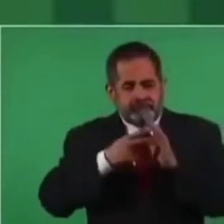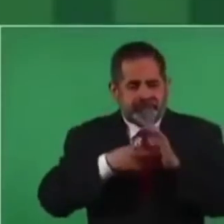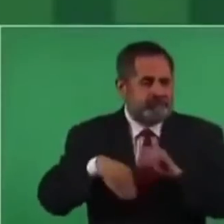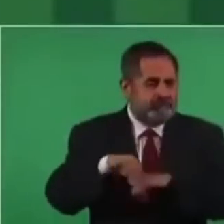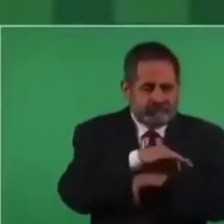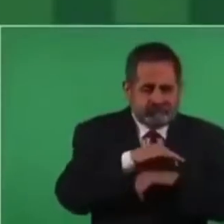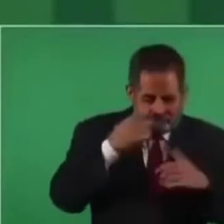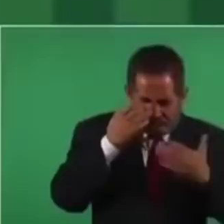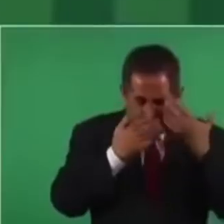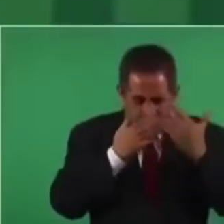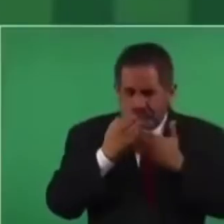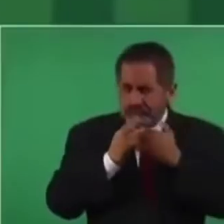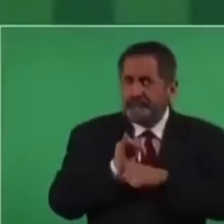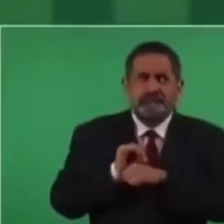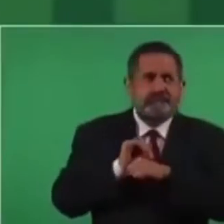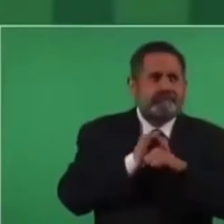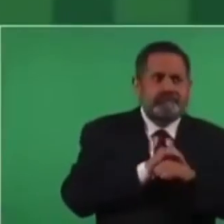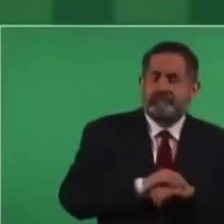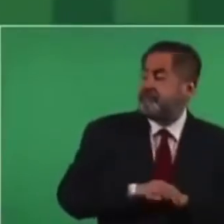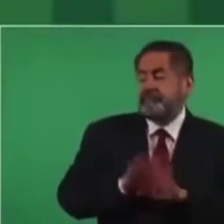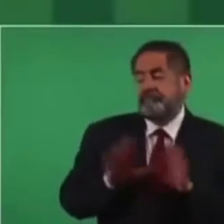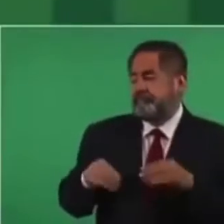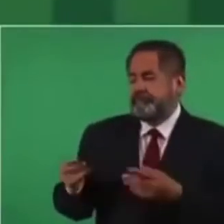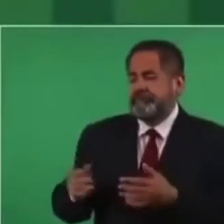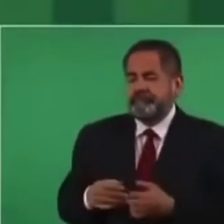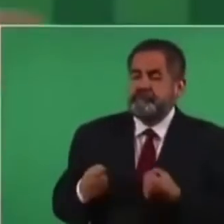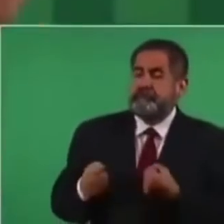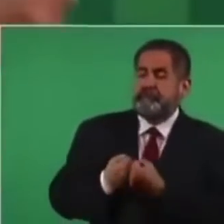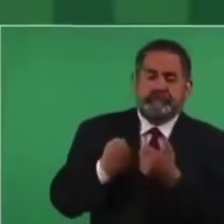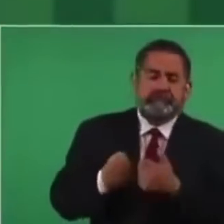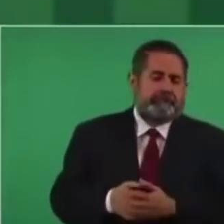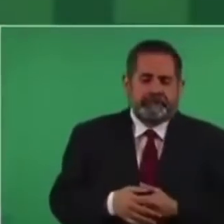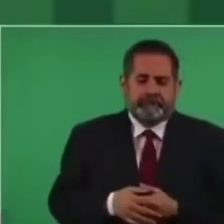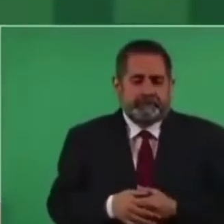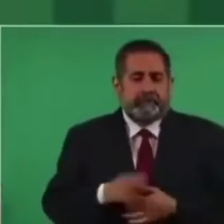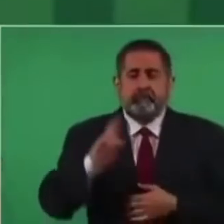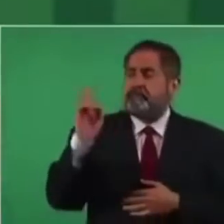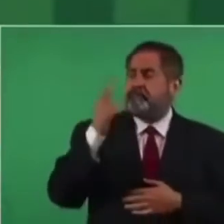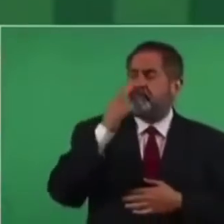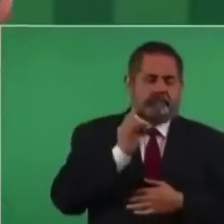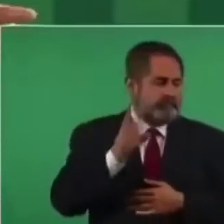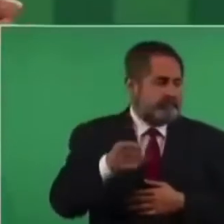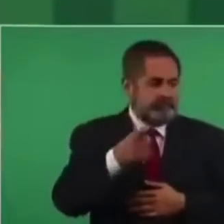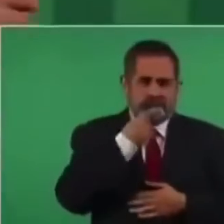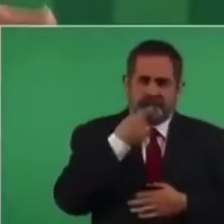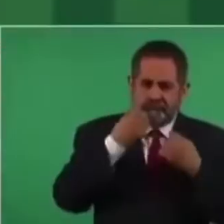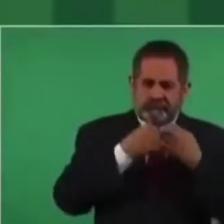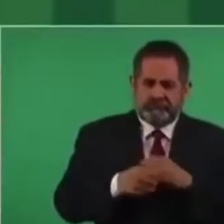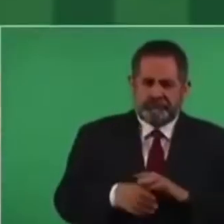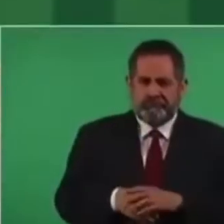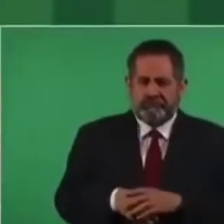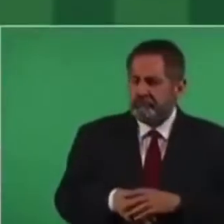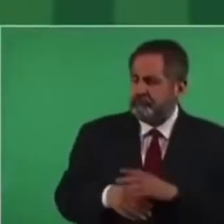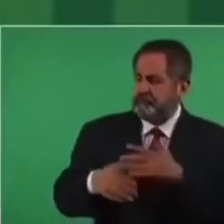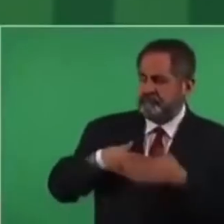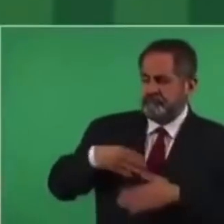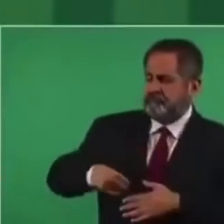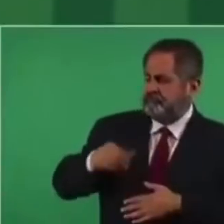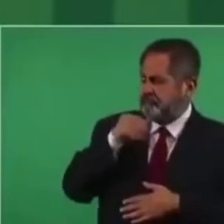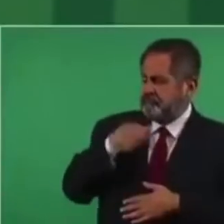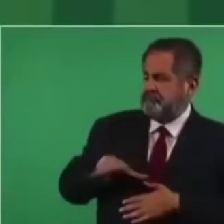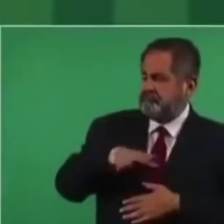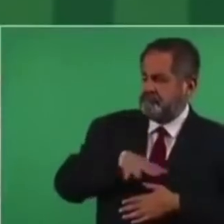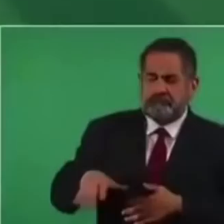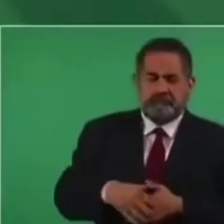de profesionales y universidades yo no tengo culpa